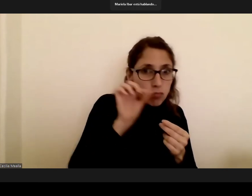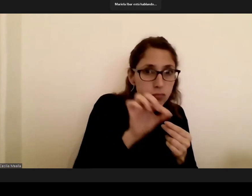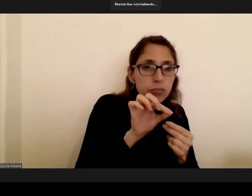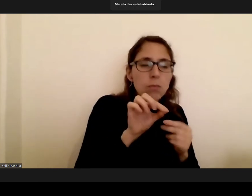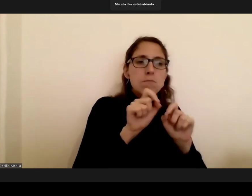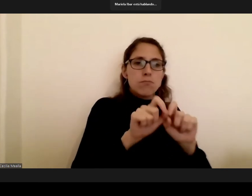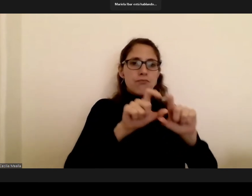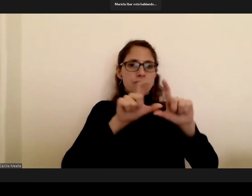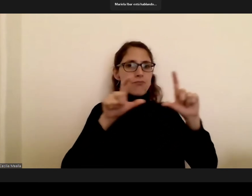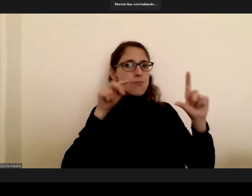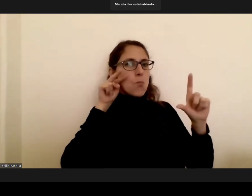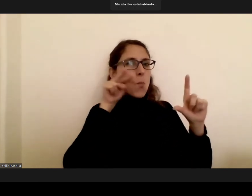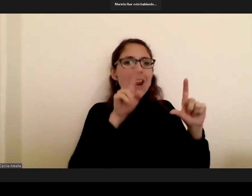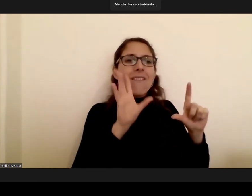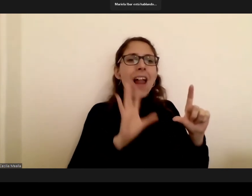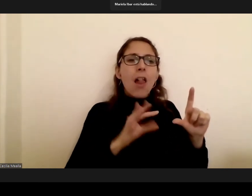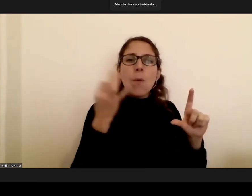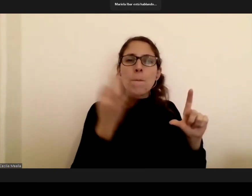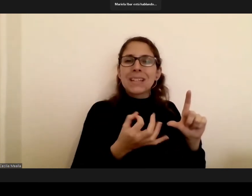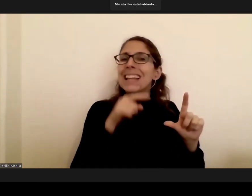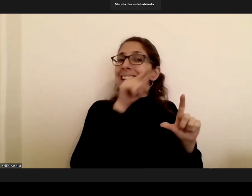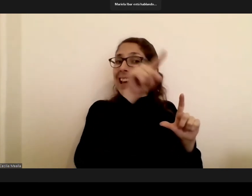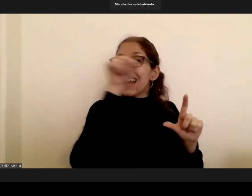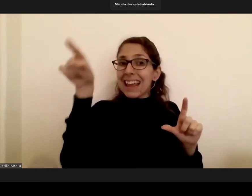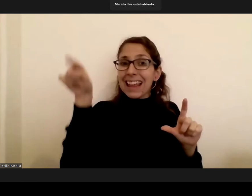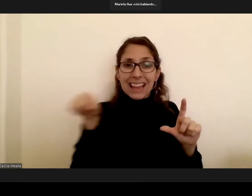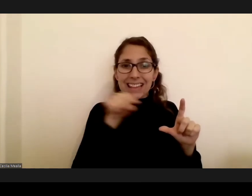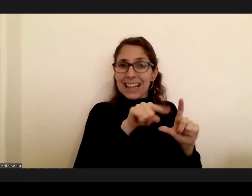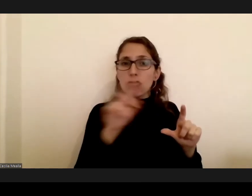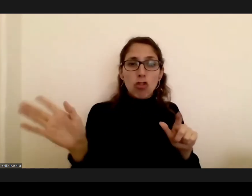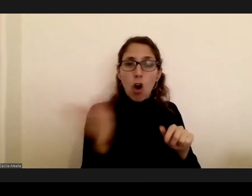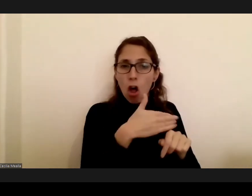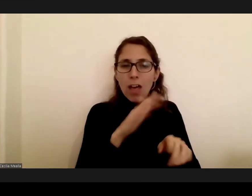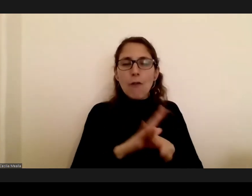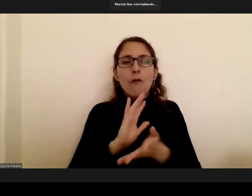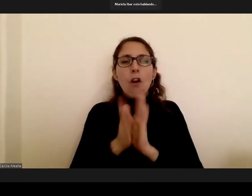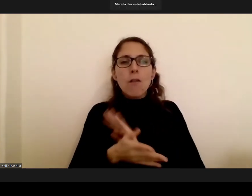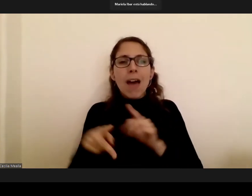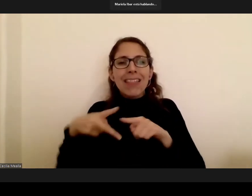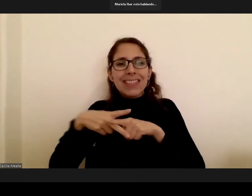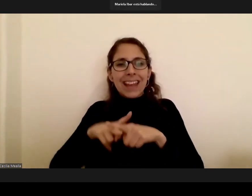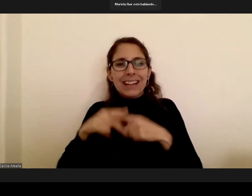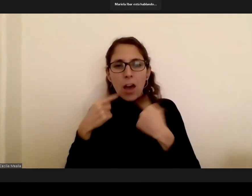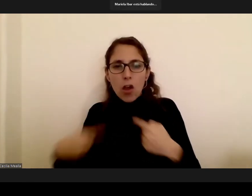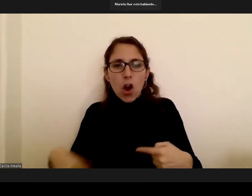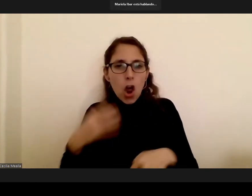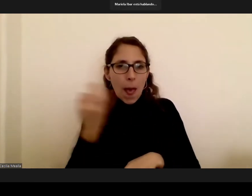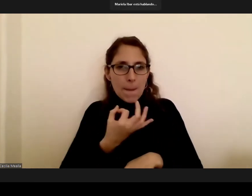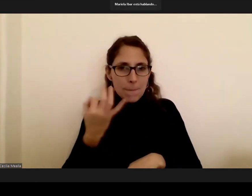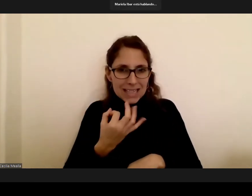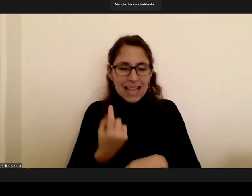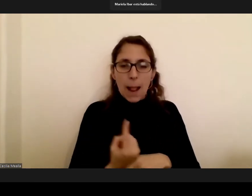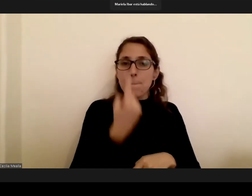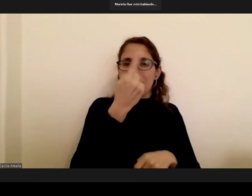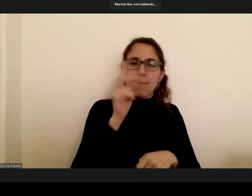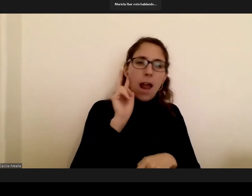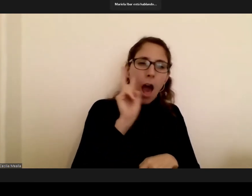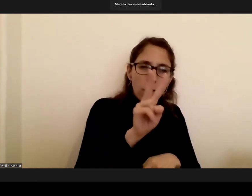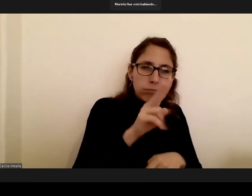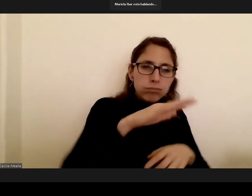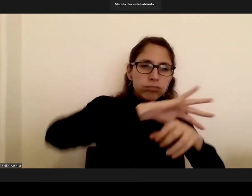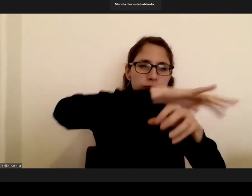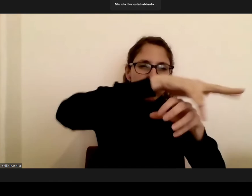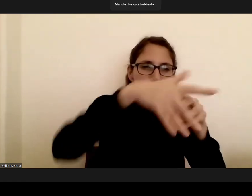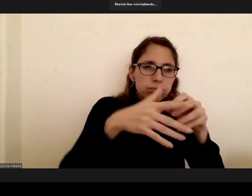especial de la bacteria. O sea, todas estas son coloraciones especiales. En la primera la cápsula, en la segunda los flagelos, y